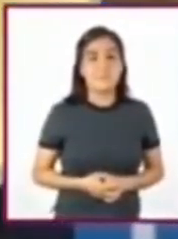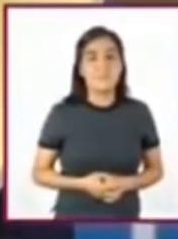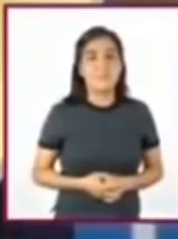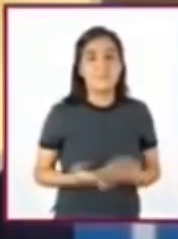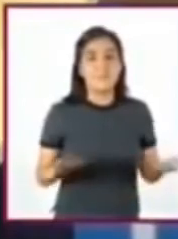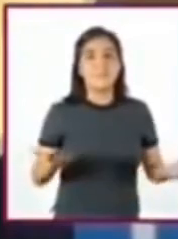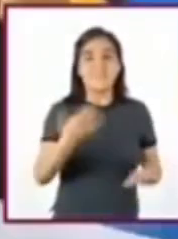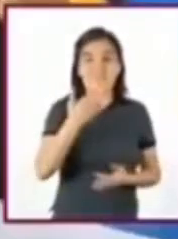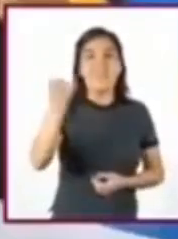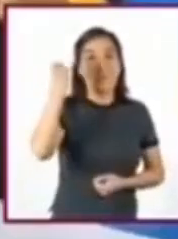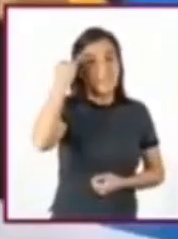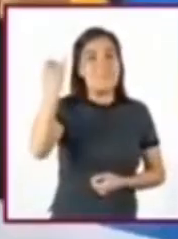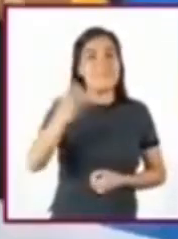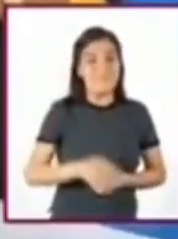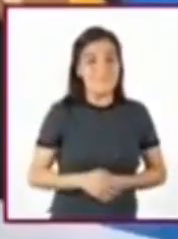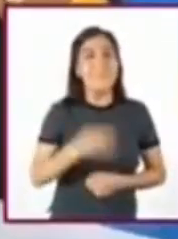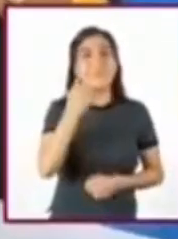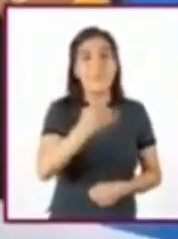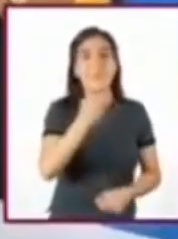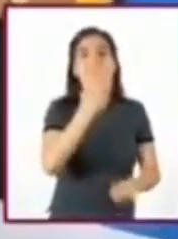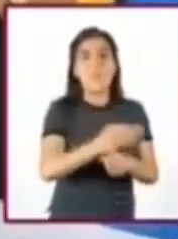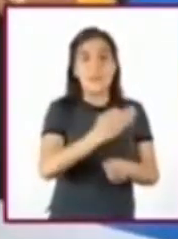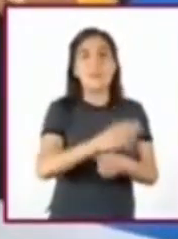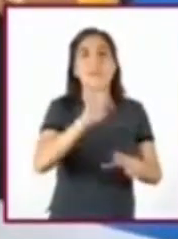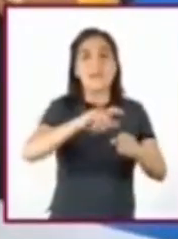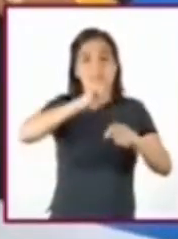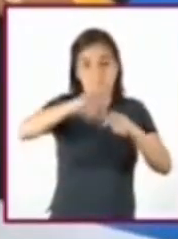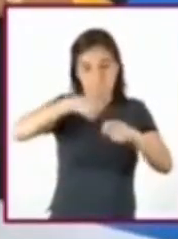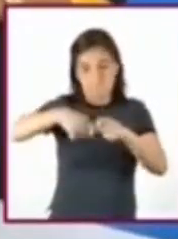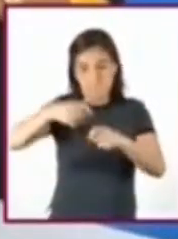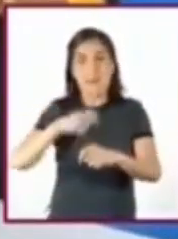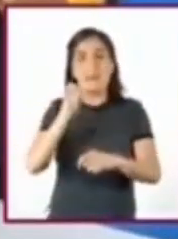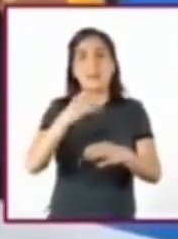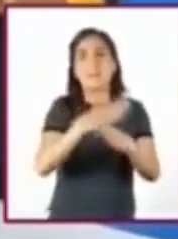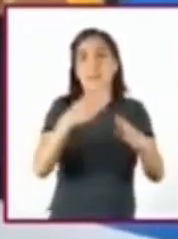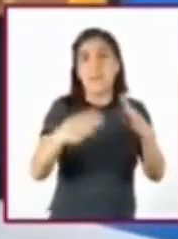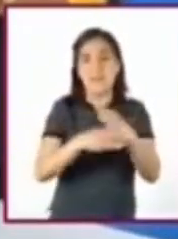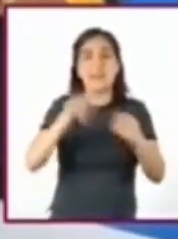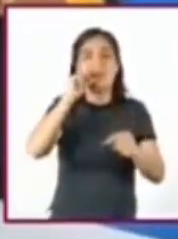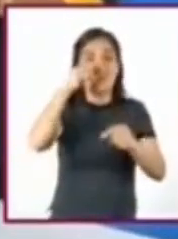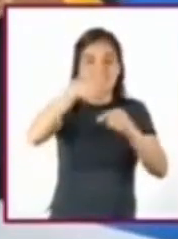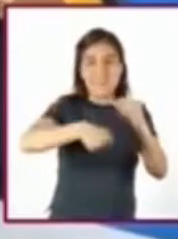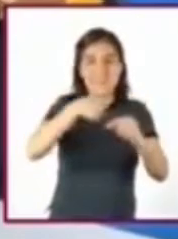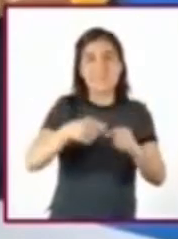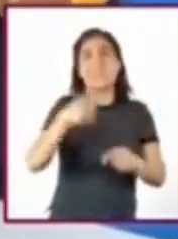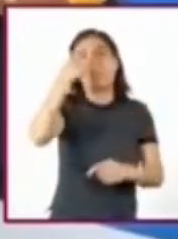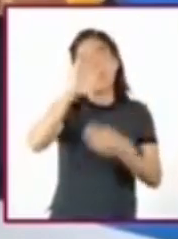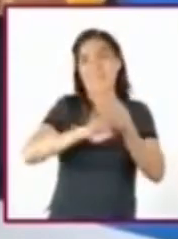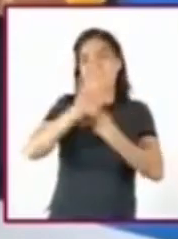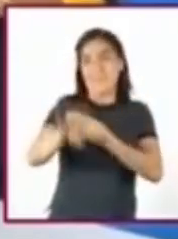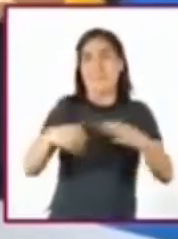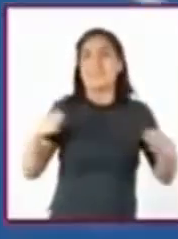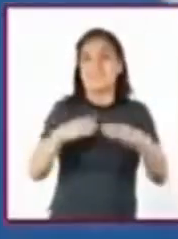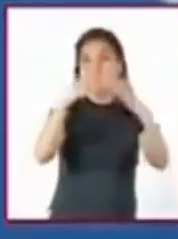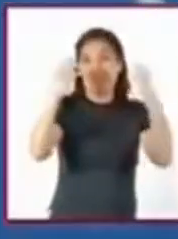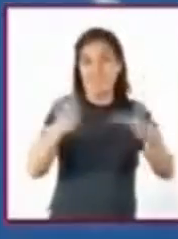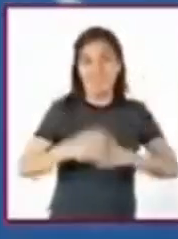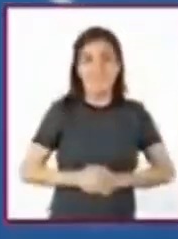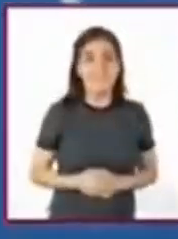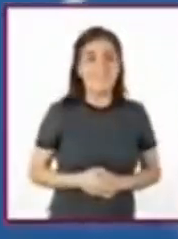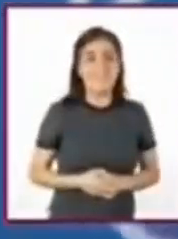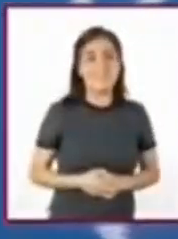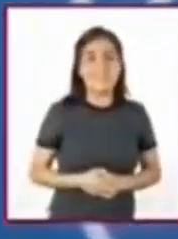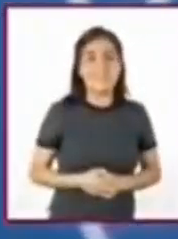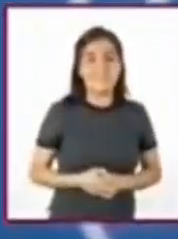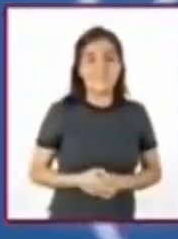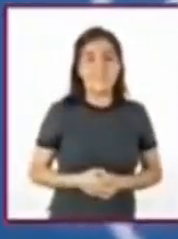¡Qué buena idea, maestra! Así estará forrado de un material aislante y evitaremos un accidente. Así es, colocamos